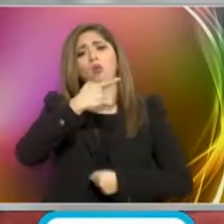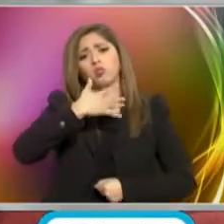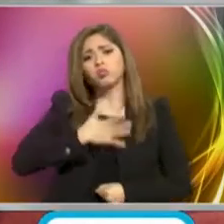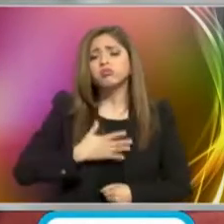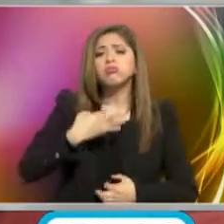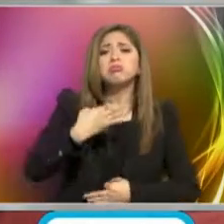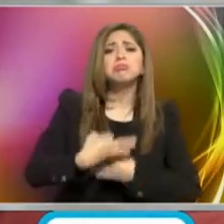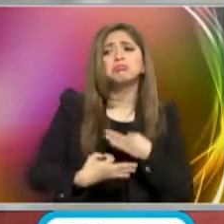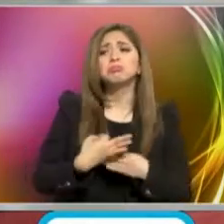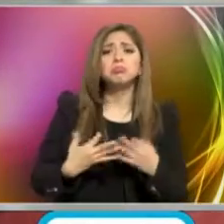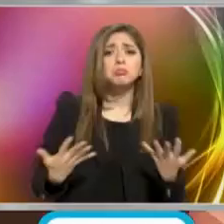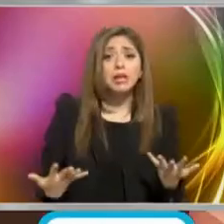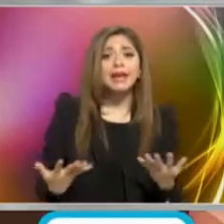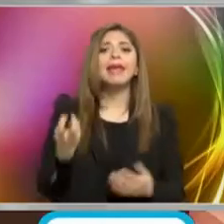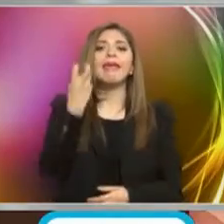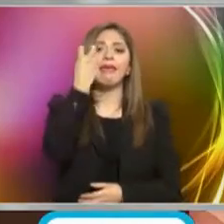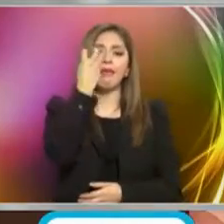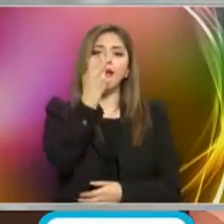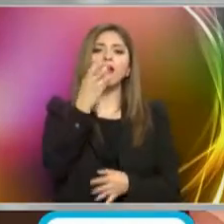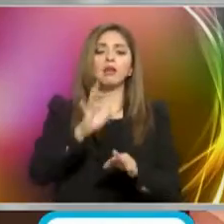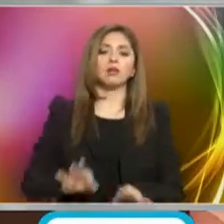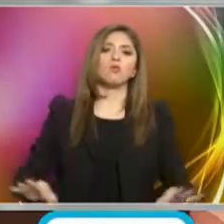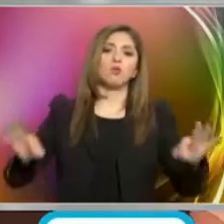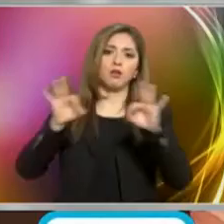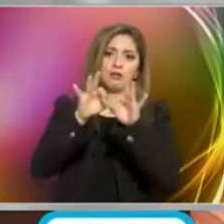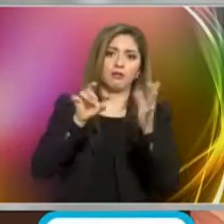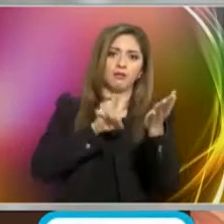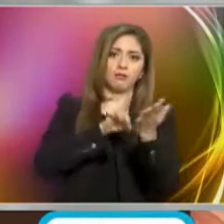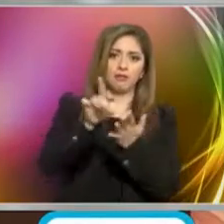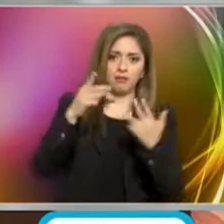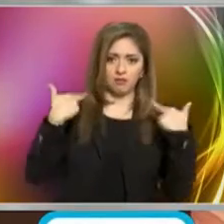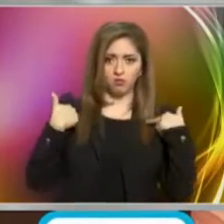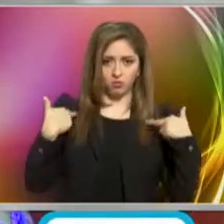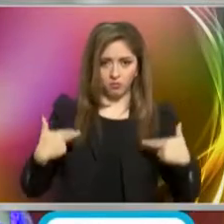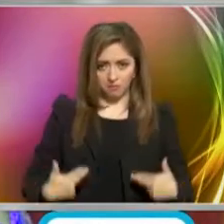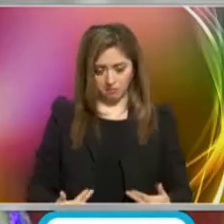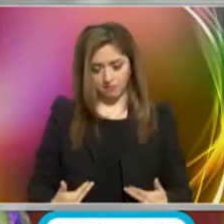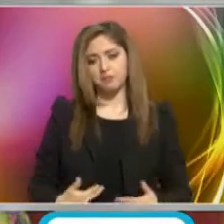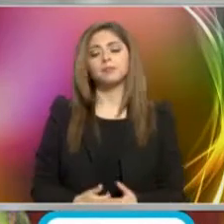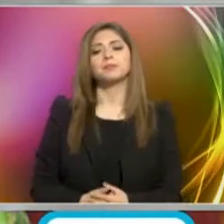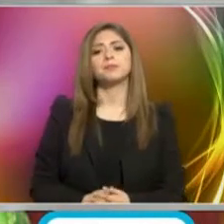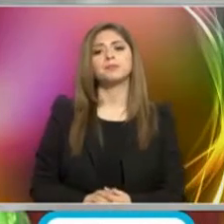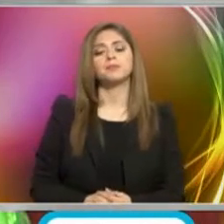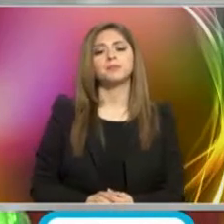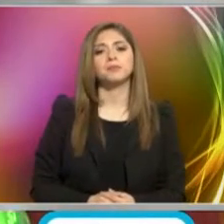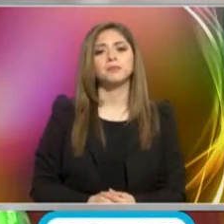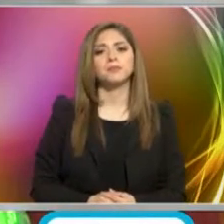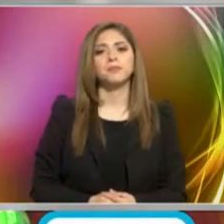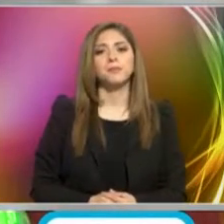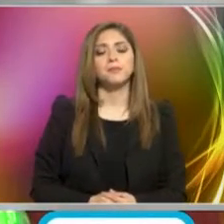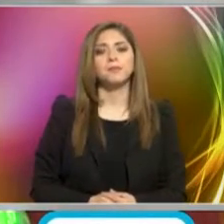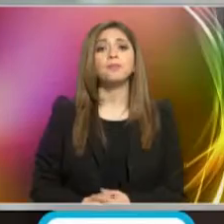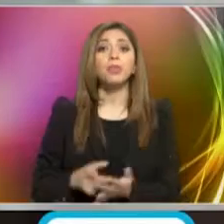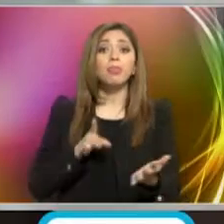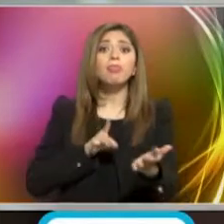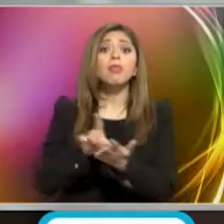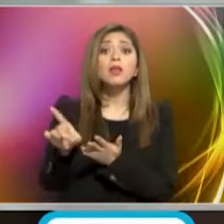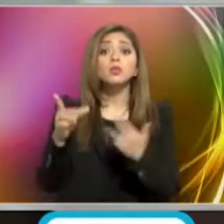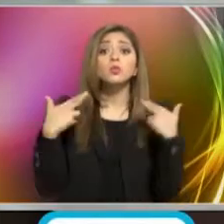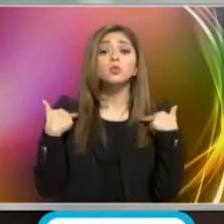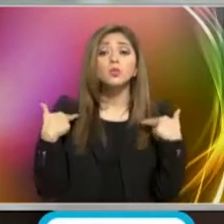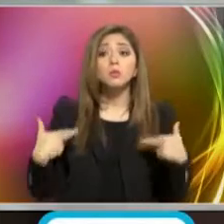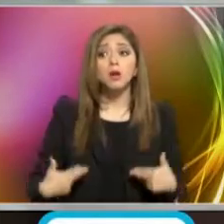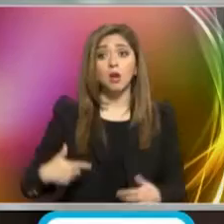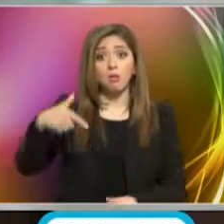van encaminados en ese sentido los derechos humanos. Los derechos humanos como tales, en México,